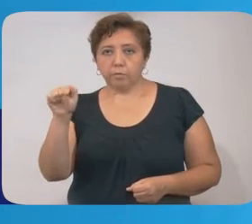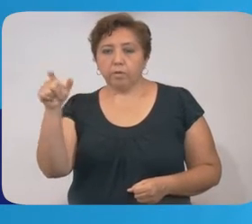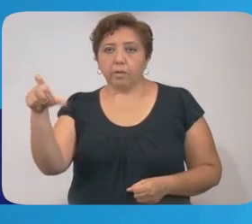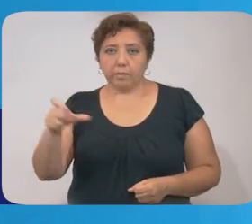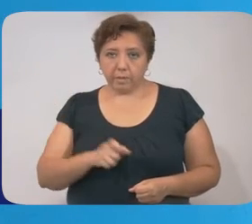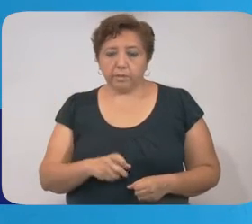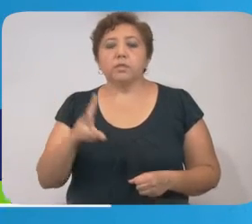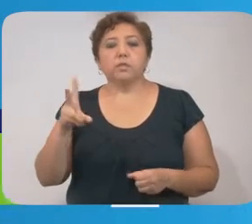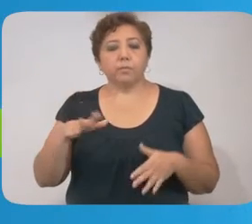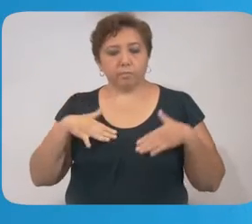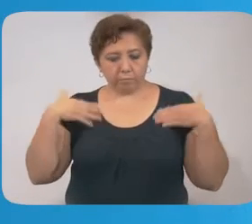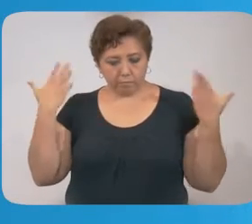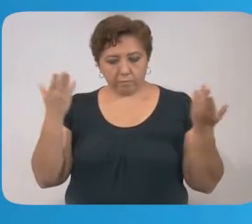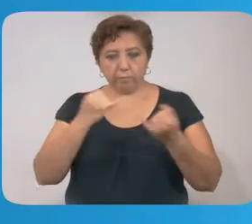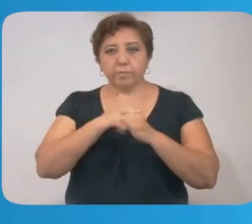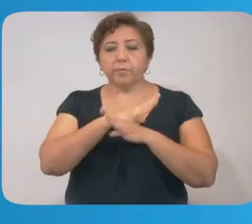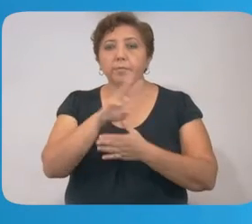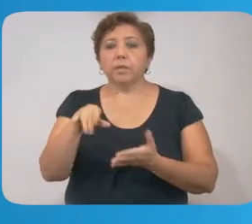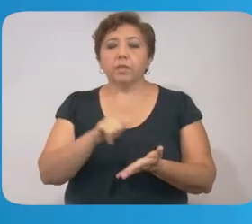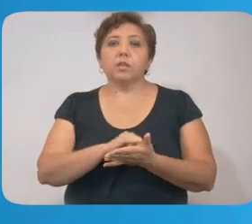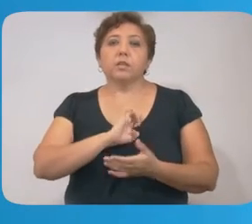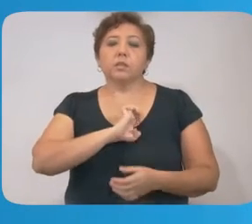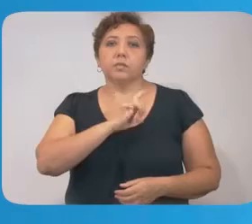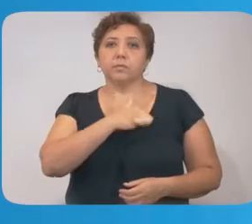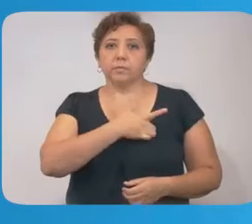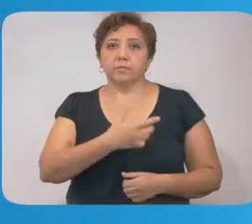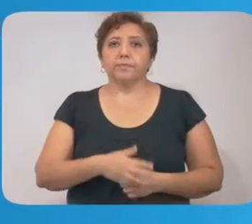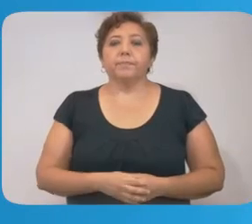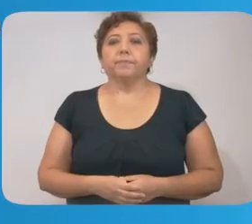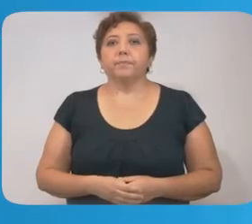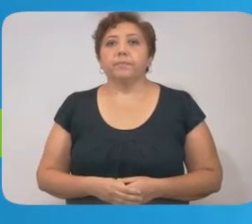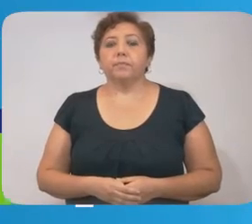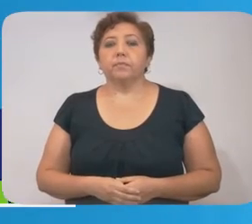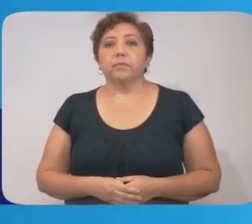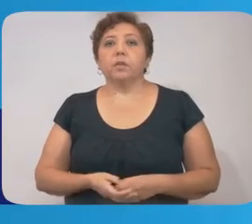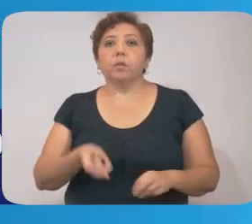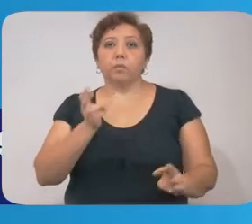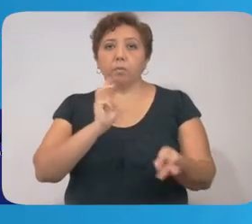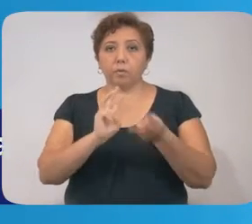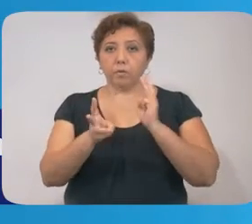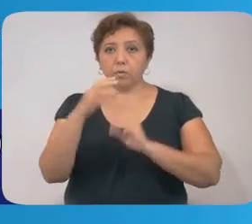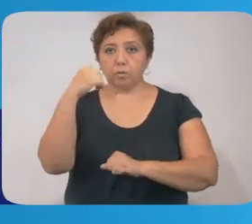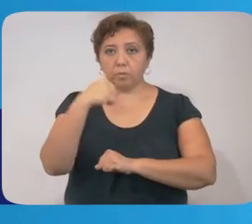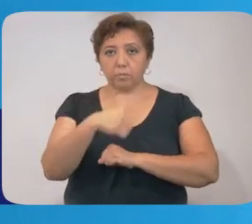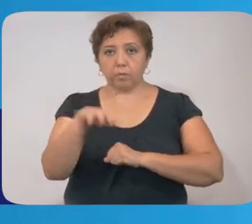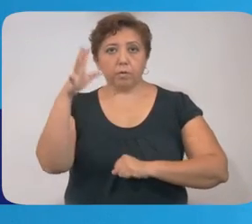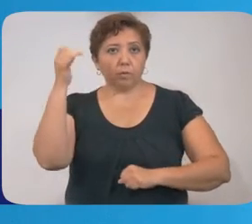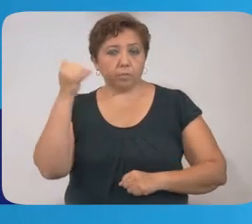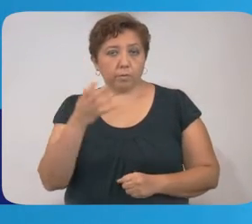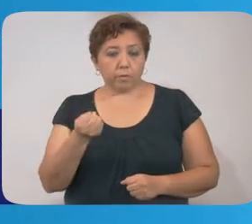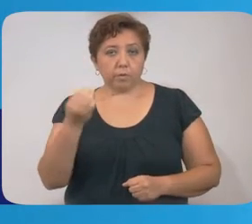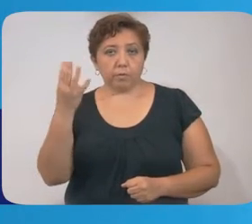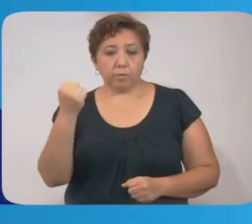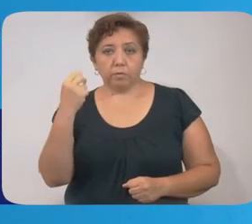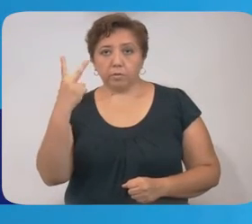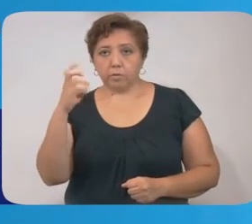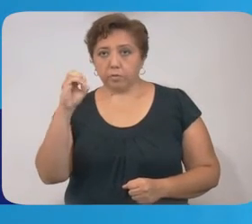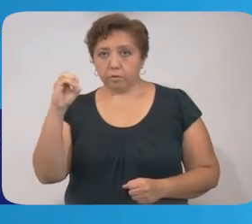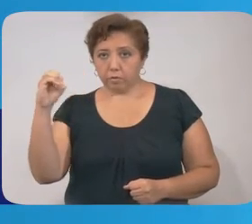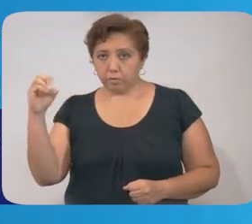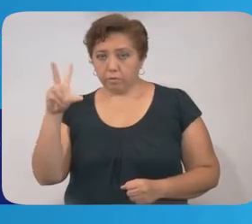coronavirus.yucatan.gov.mx también ofrece información en maya y en español. El chat de WhatsApp en el número